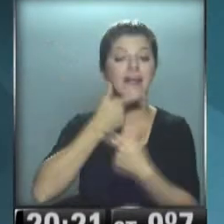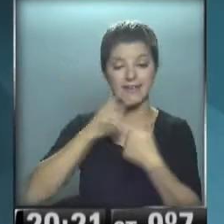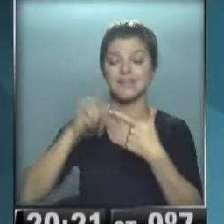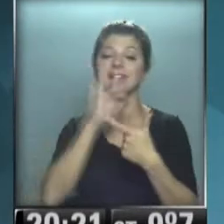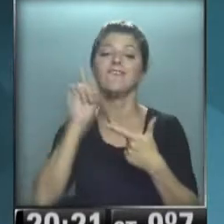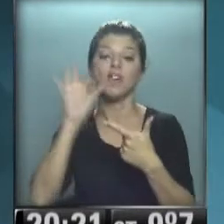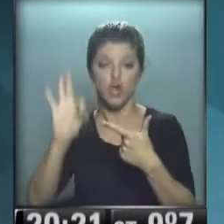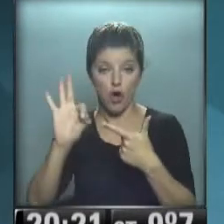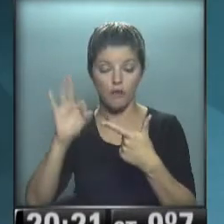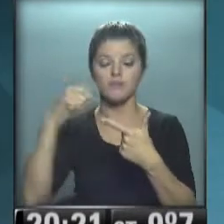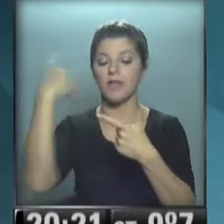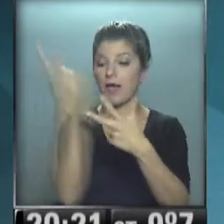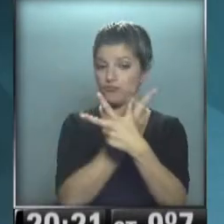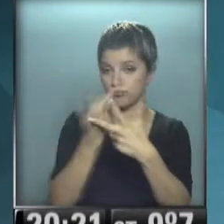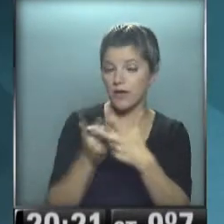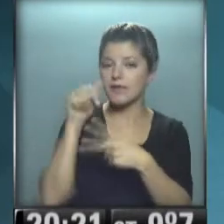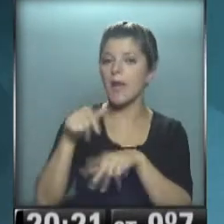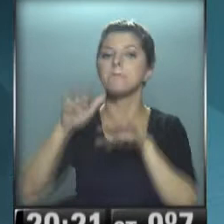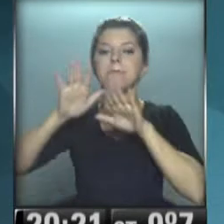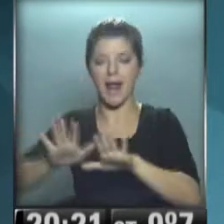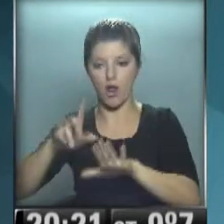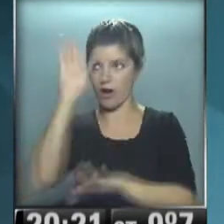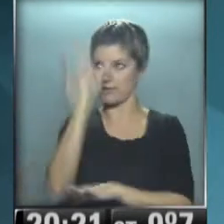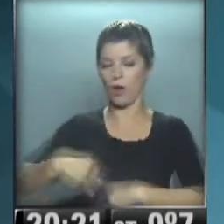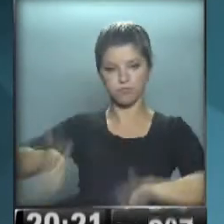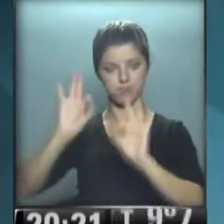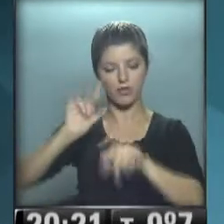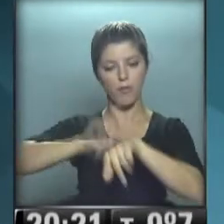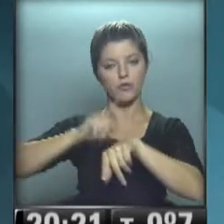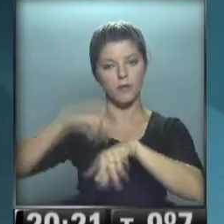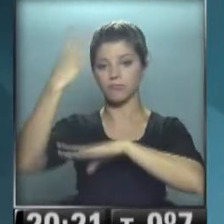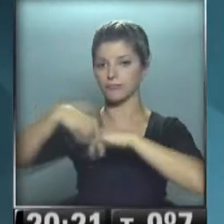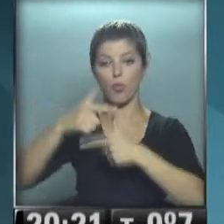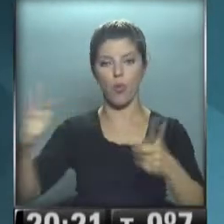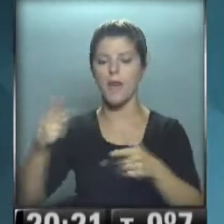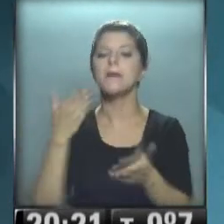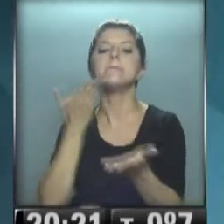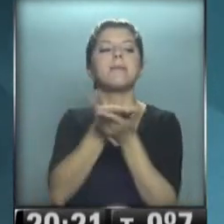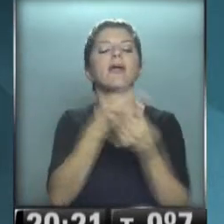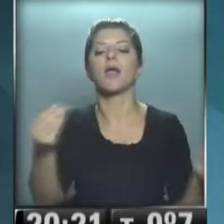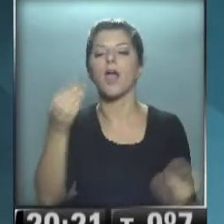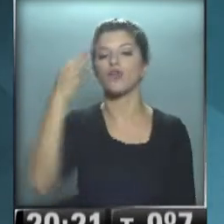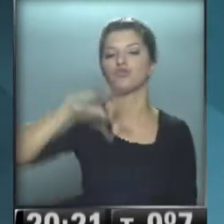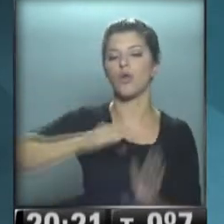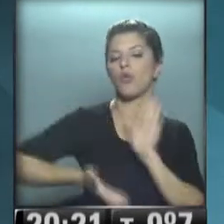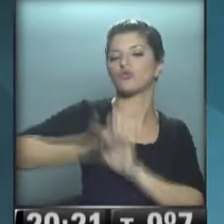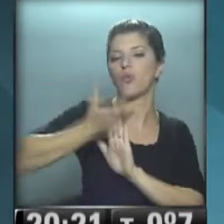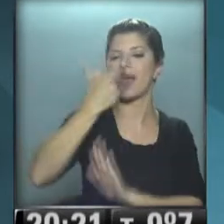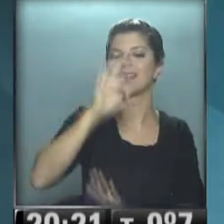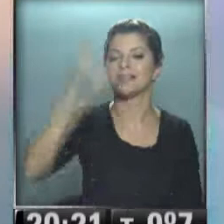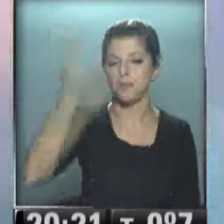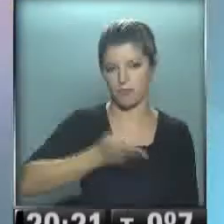biocombustible, que iniciaron un paro en todo el país por tiempo indeterminado, en reclamo de una suba salarial del